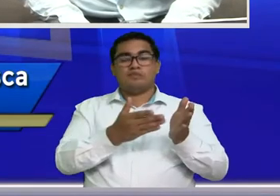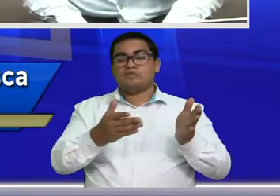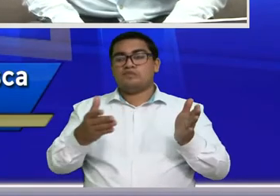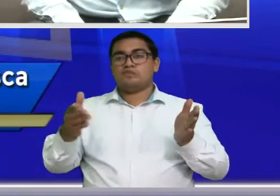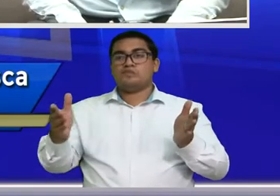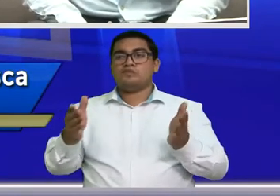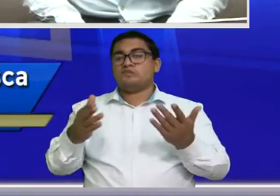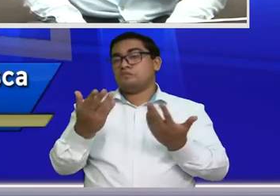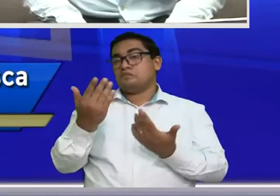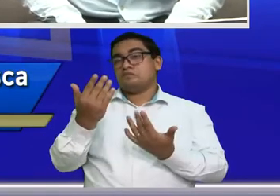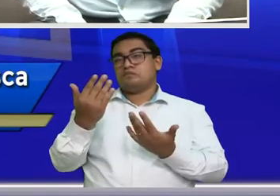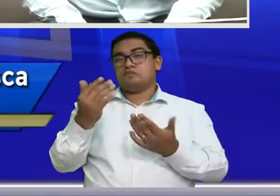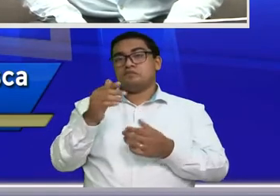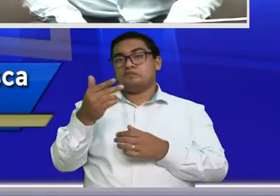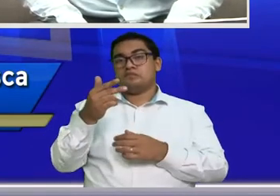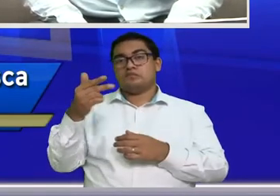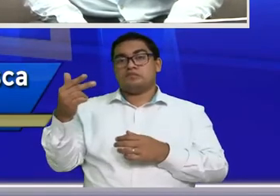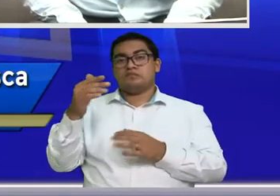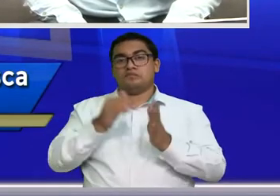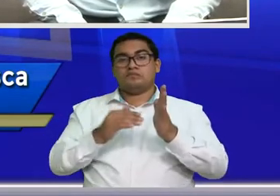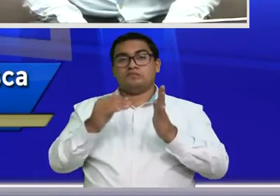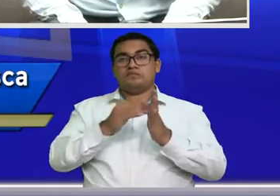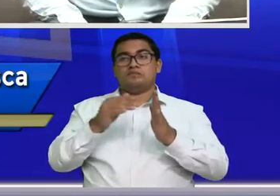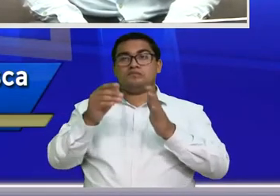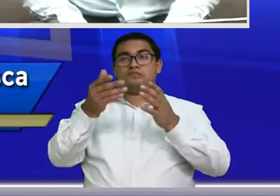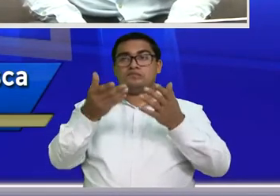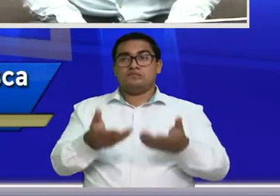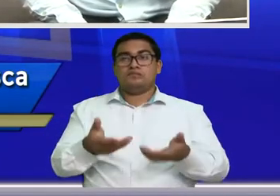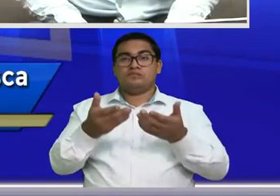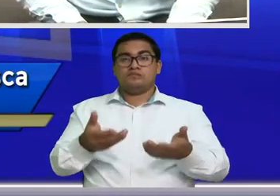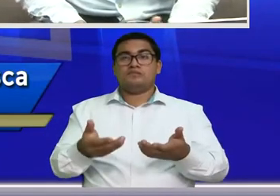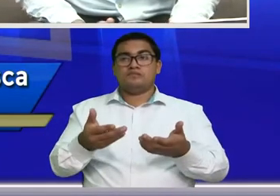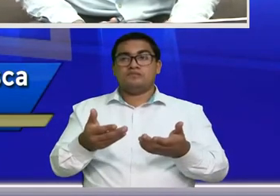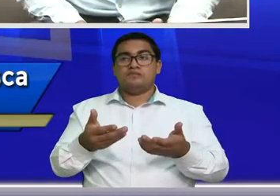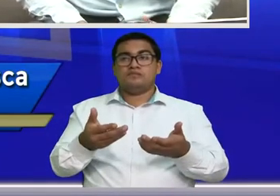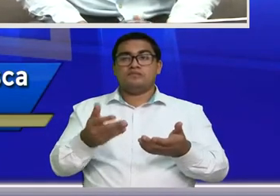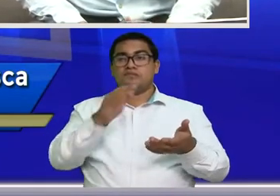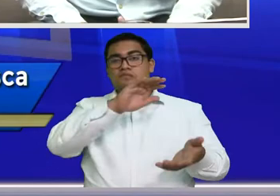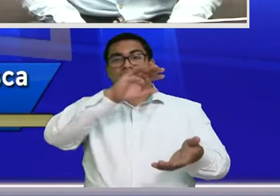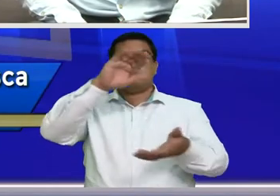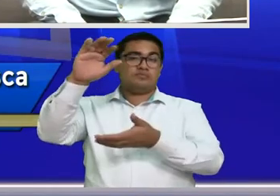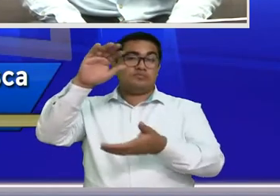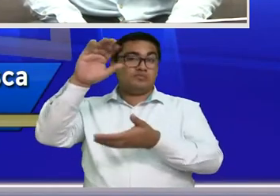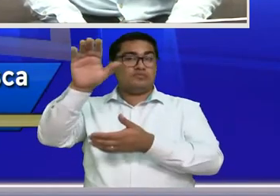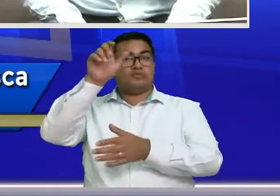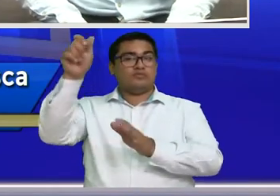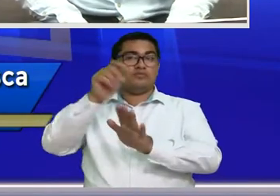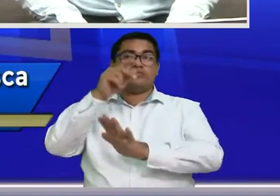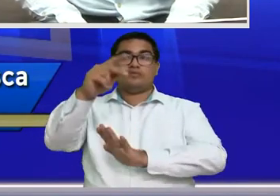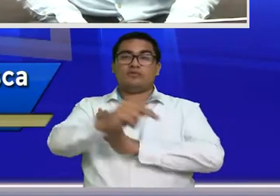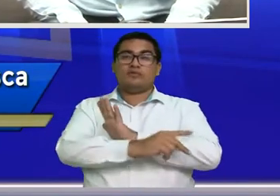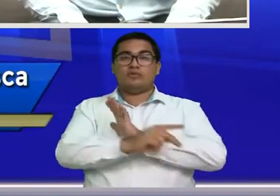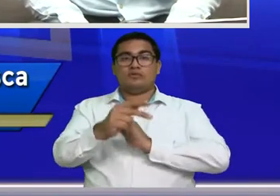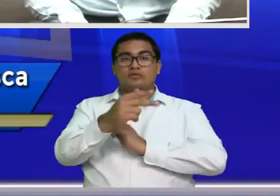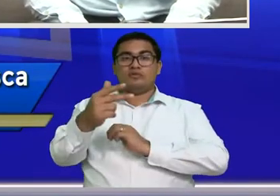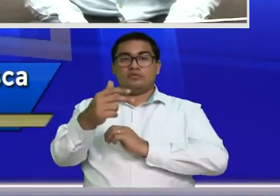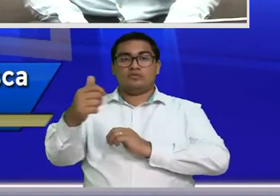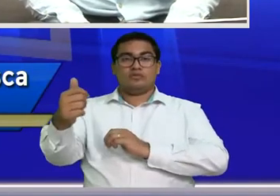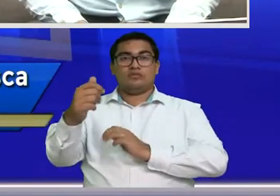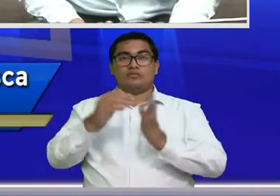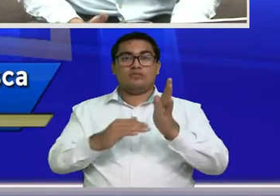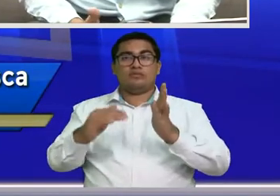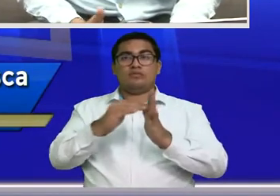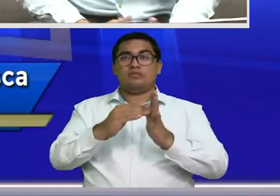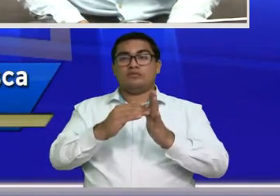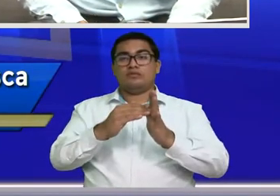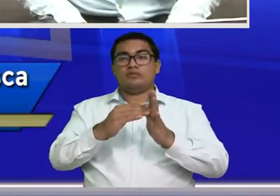que teníamos proyectado eran 88 millones de libras. Hemos llegado a producir 86 millones de libras, es decir,